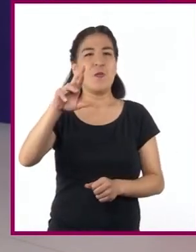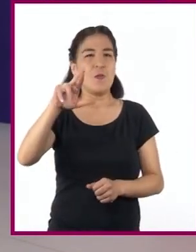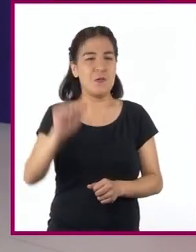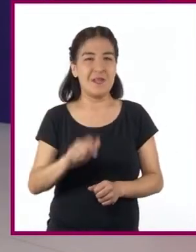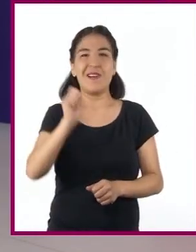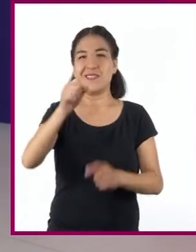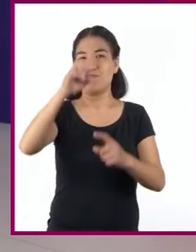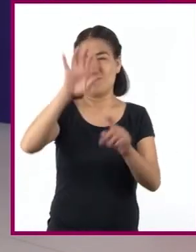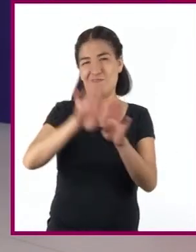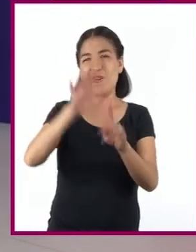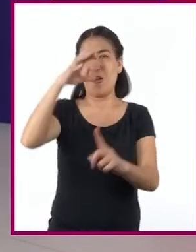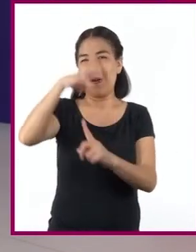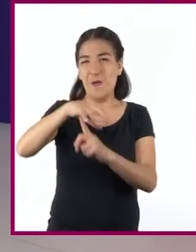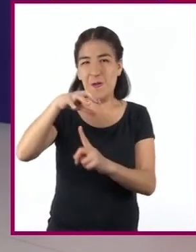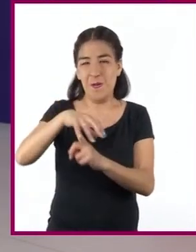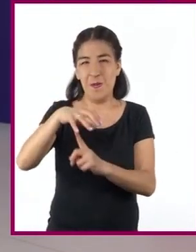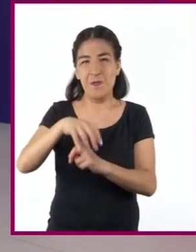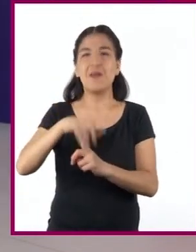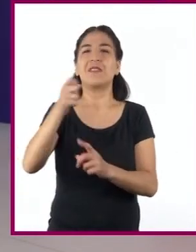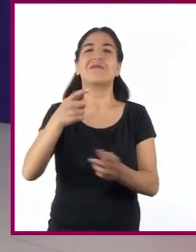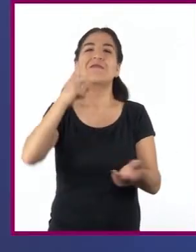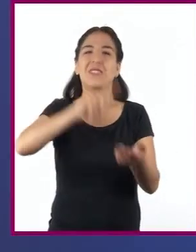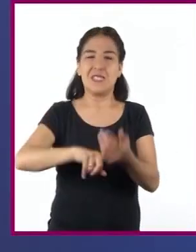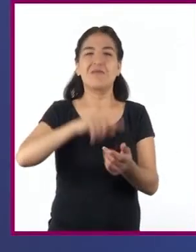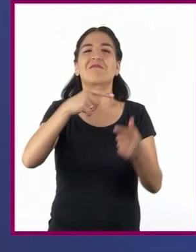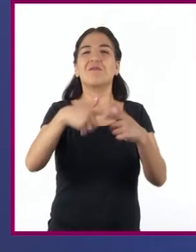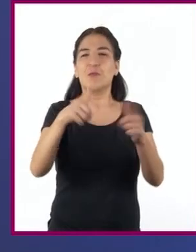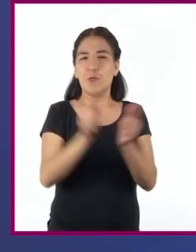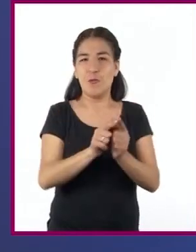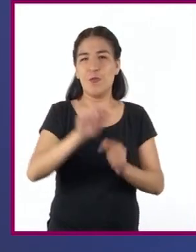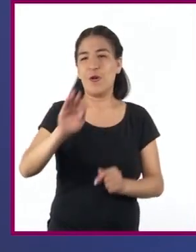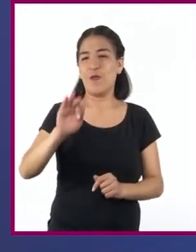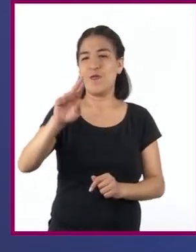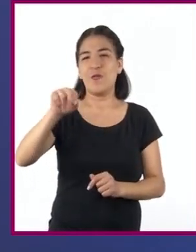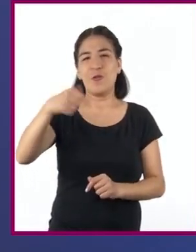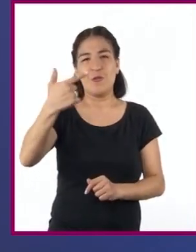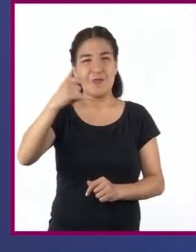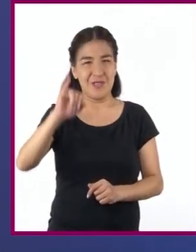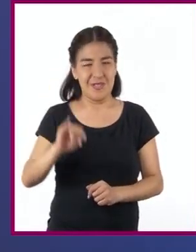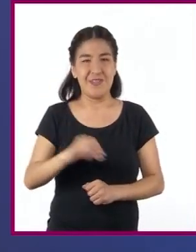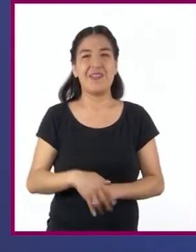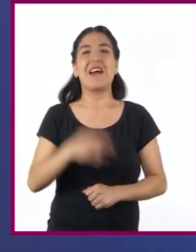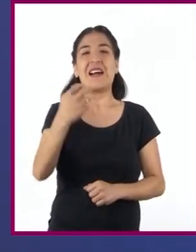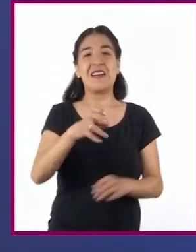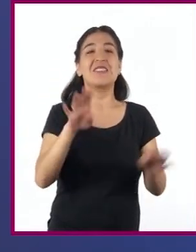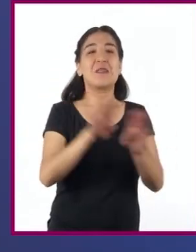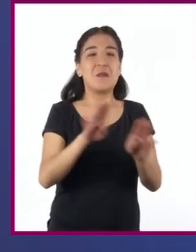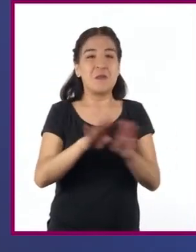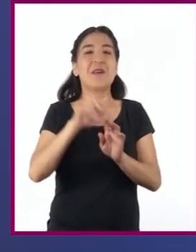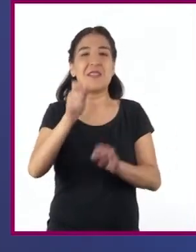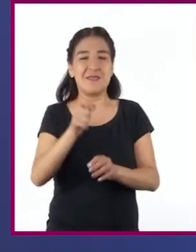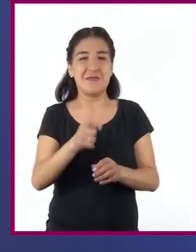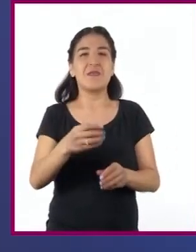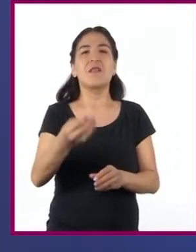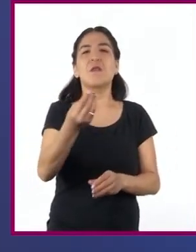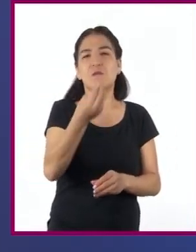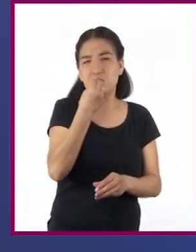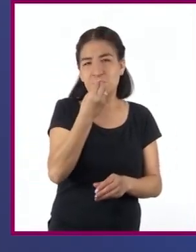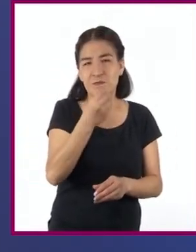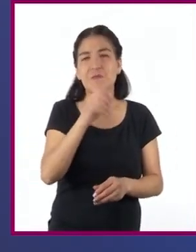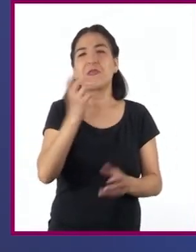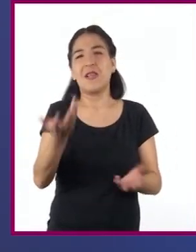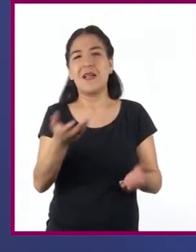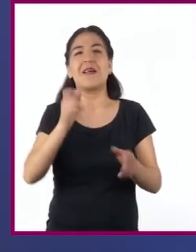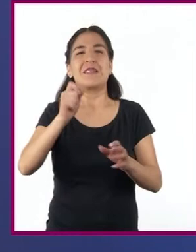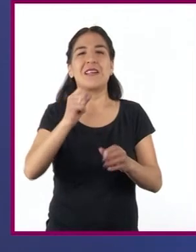los hongos, pertenece al reino fungi. Las levaduras se comen casi siempre acompañadas de unas